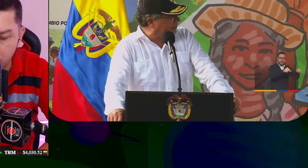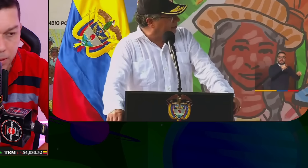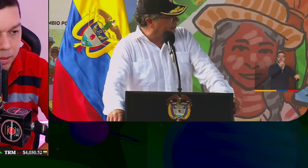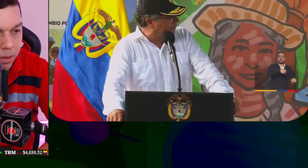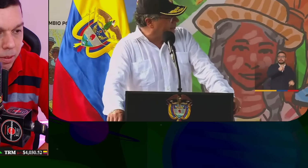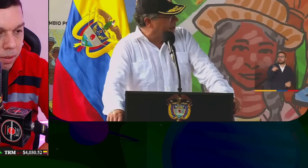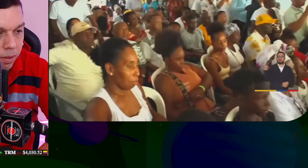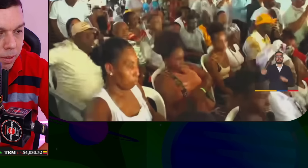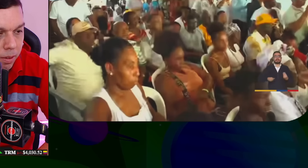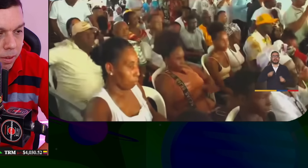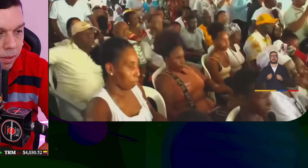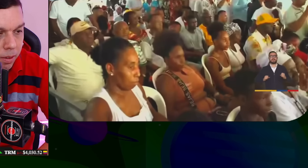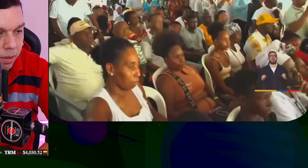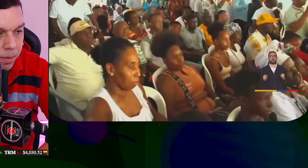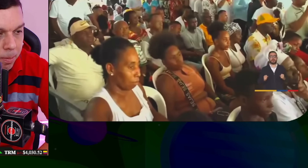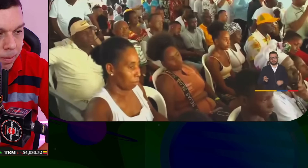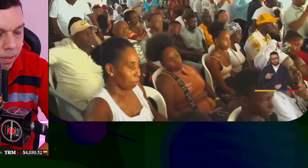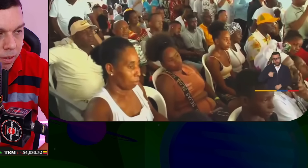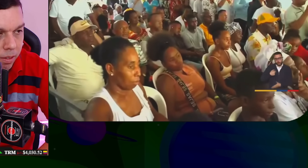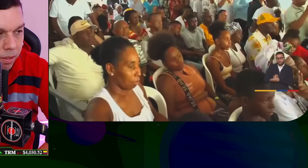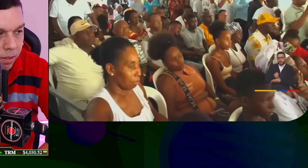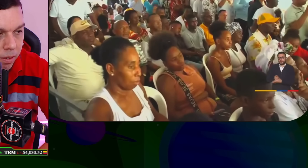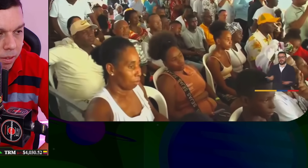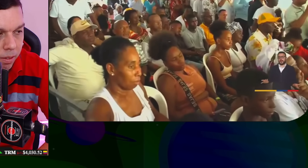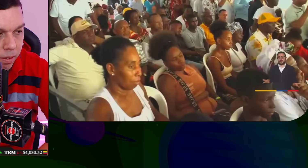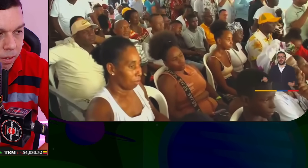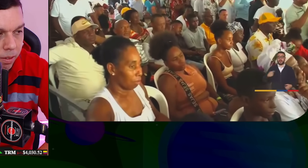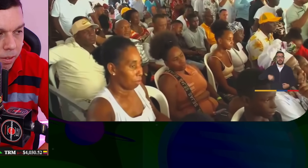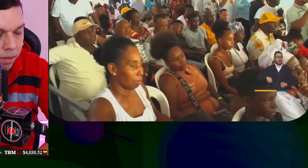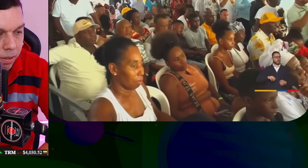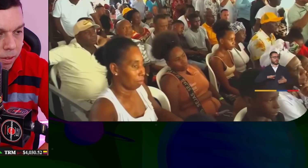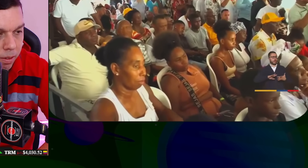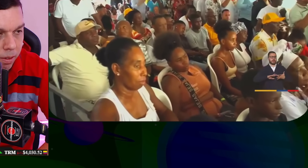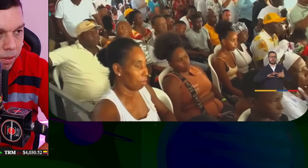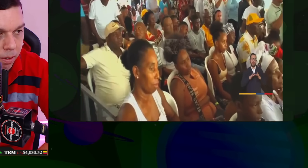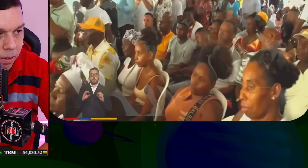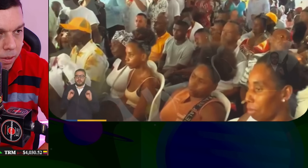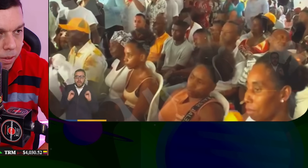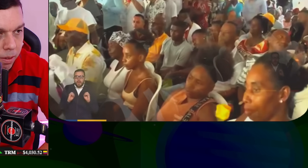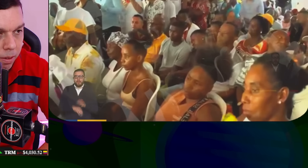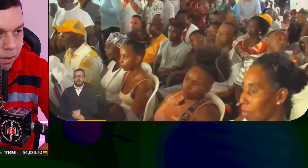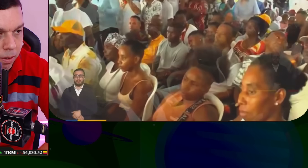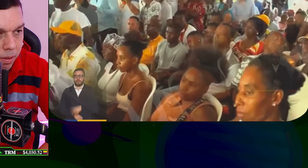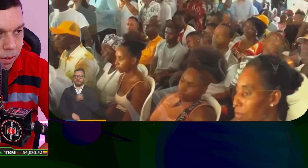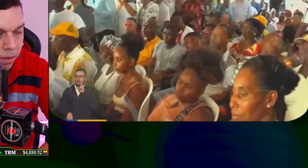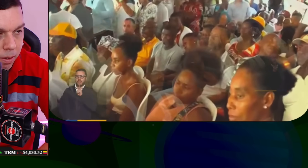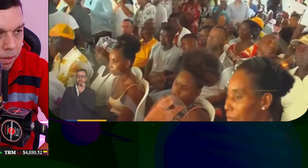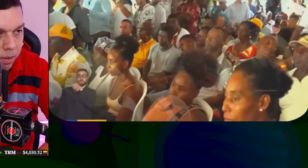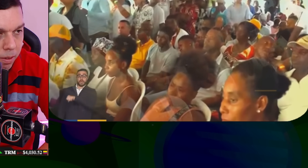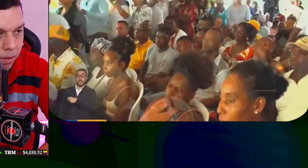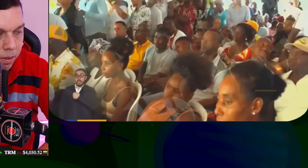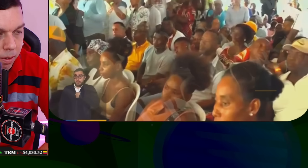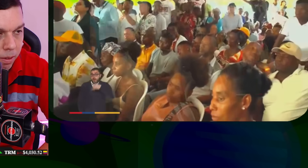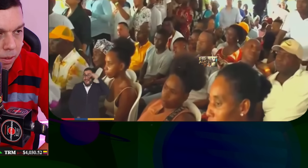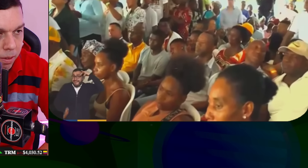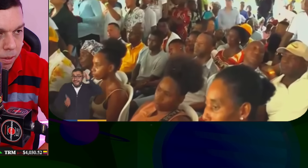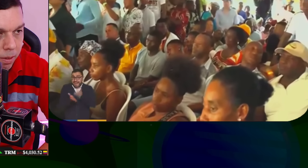tanto lo necesitan? Tiene que haber mucha indolencia y yo diría